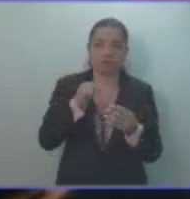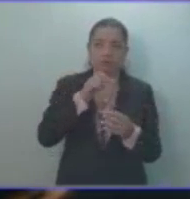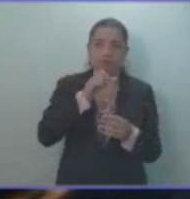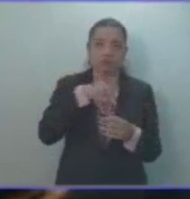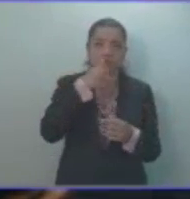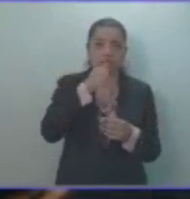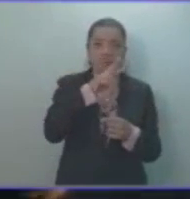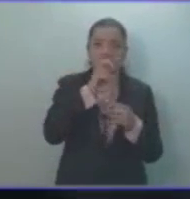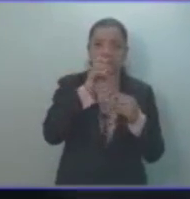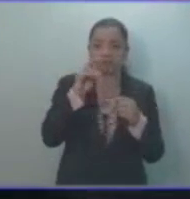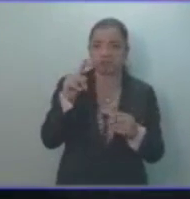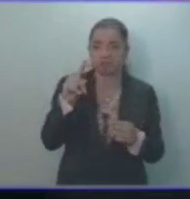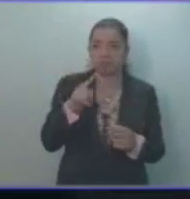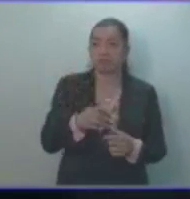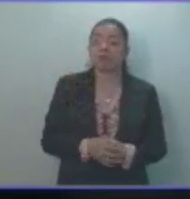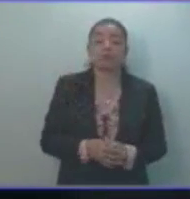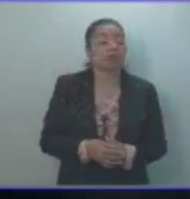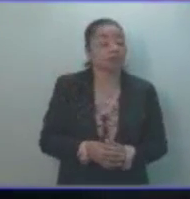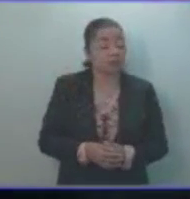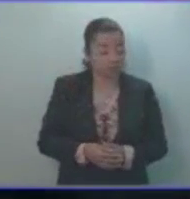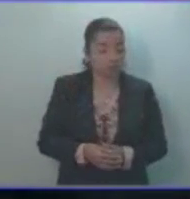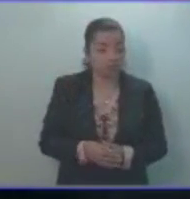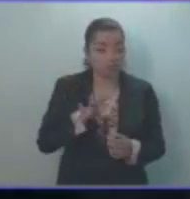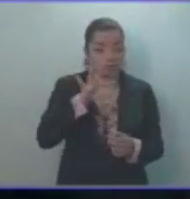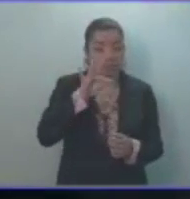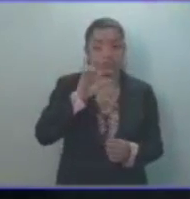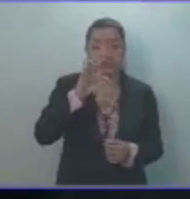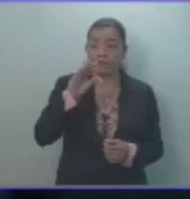año 2021. Y con respecto al FEFE,